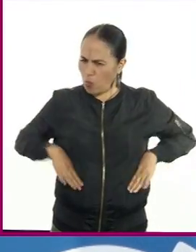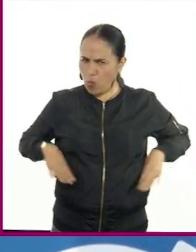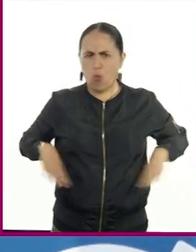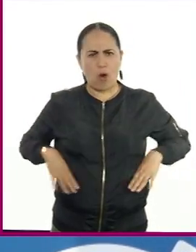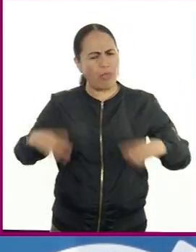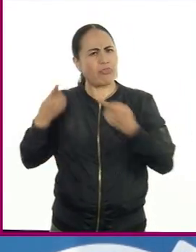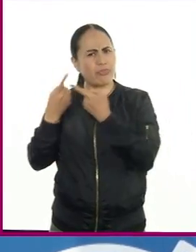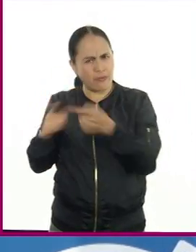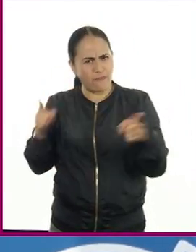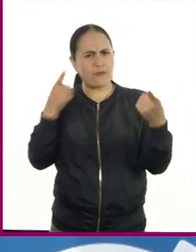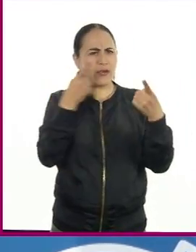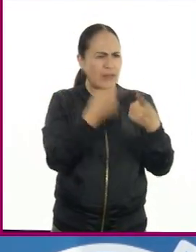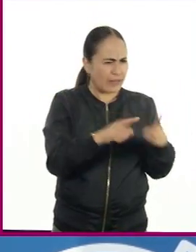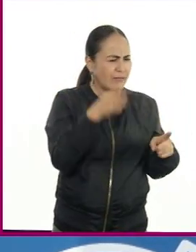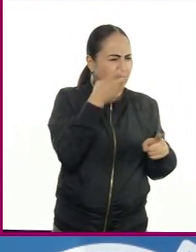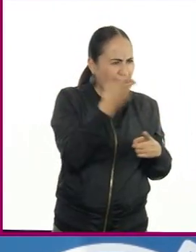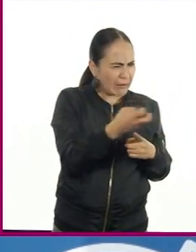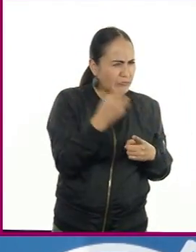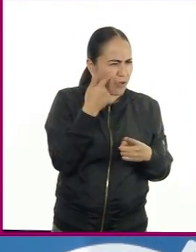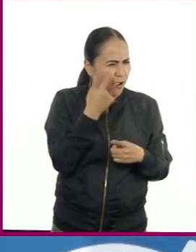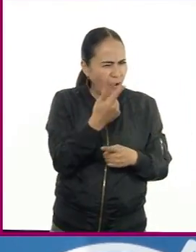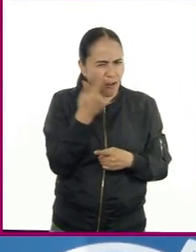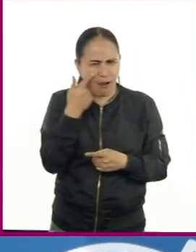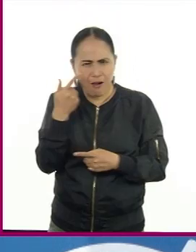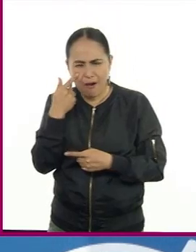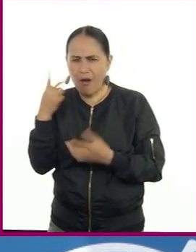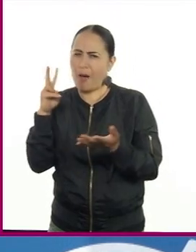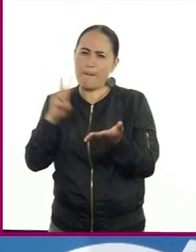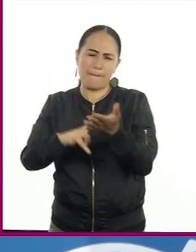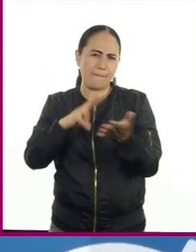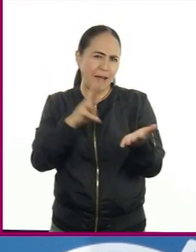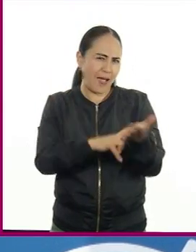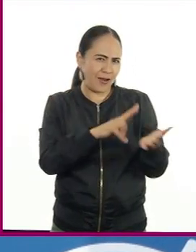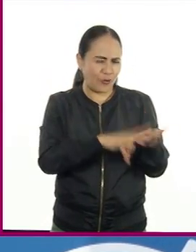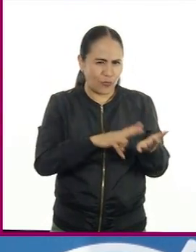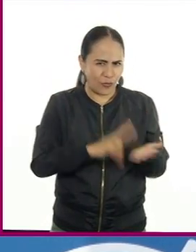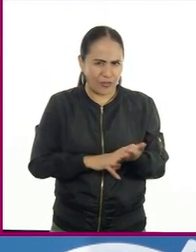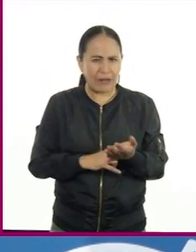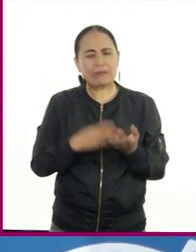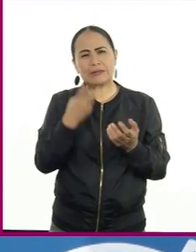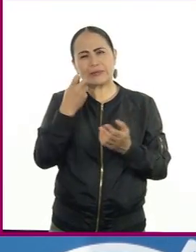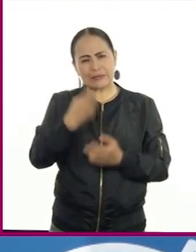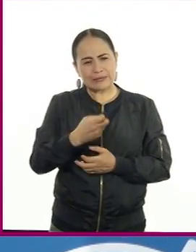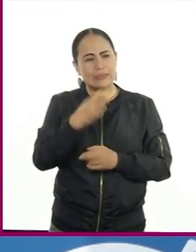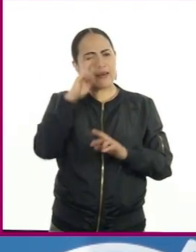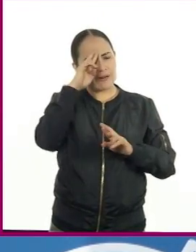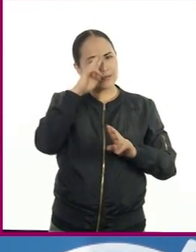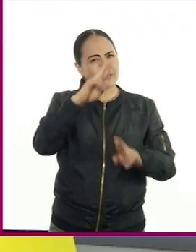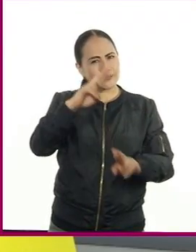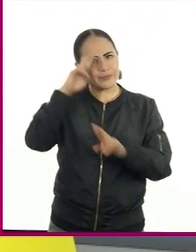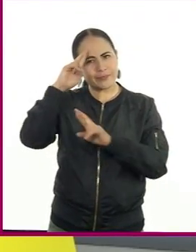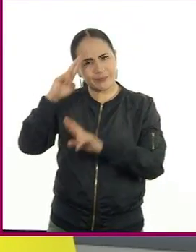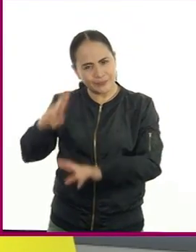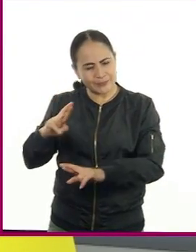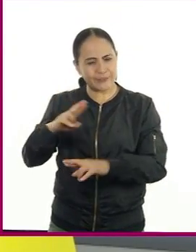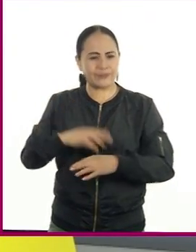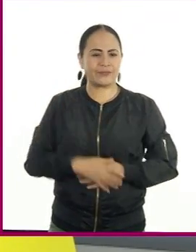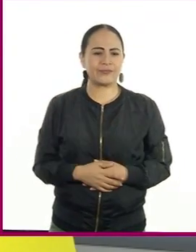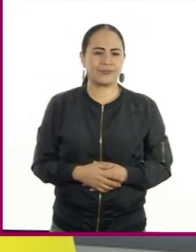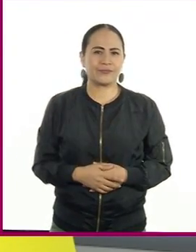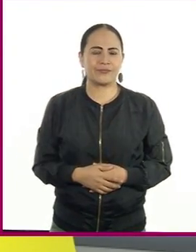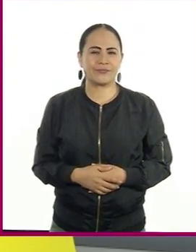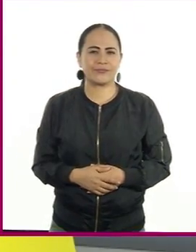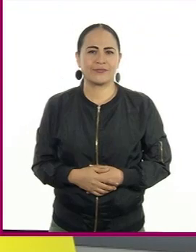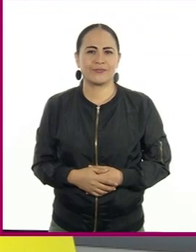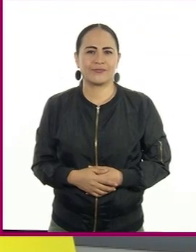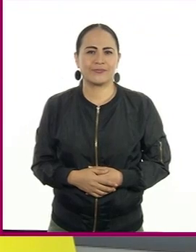ello valorar la diversidad en su más amplio sentido, para así respetar las diferencias.